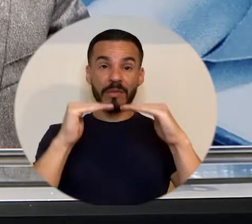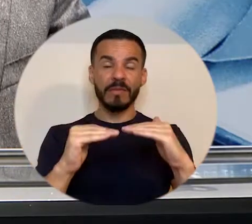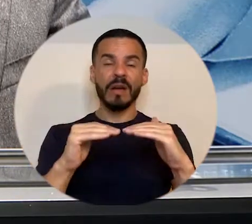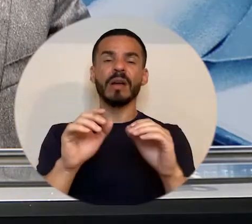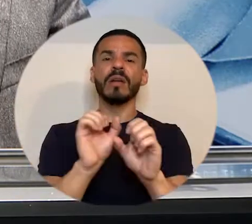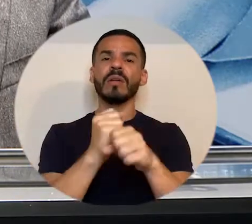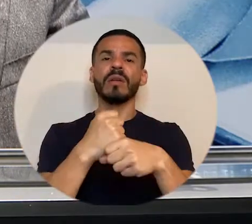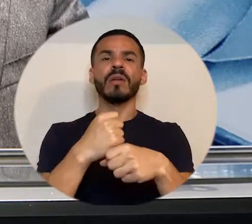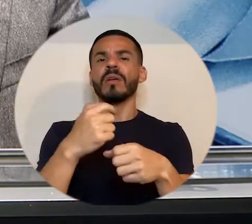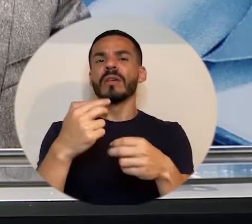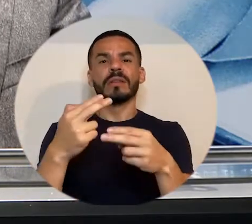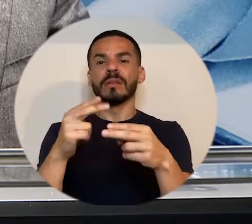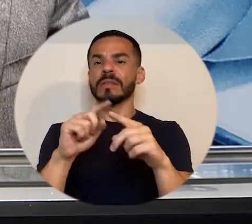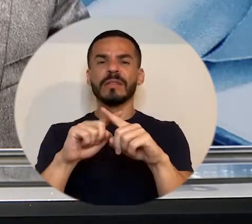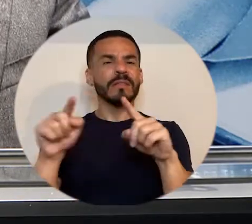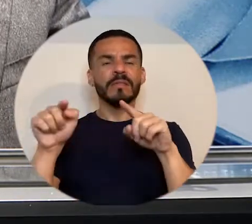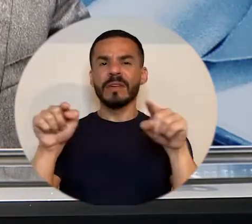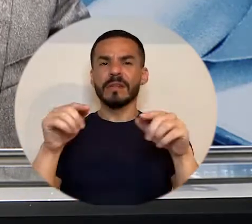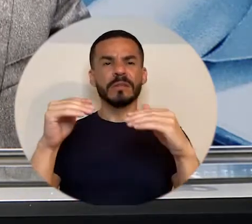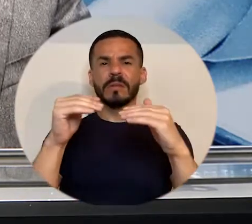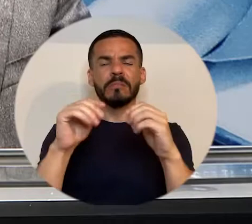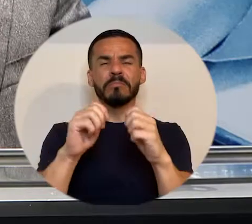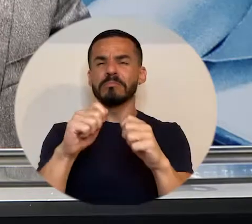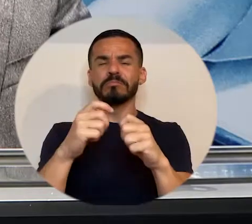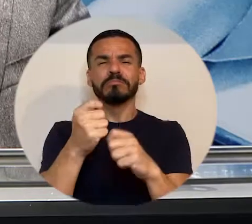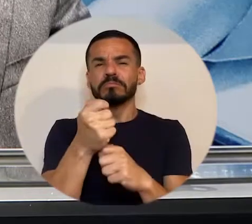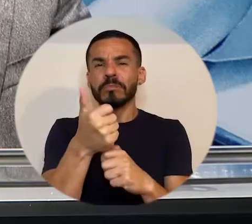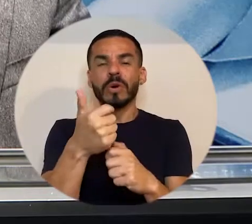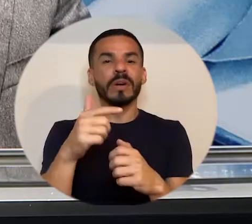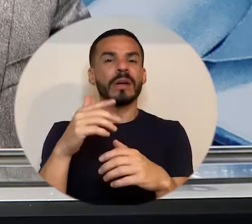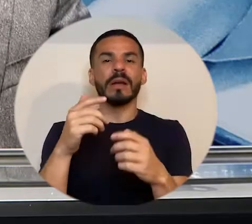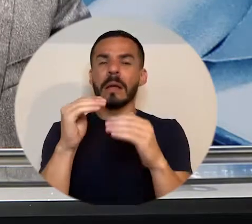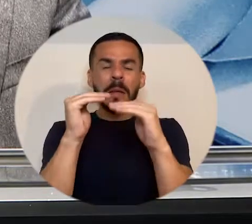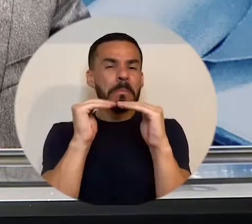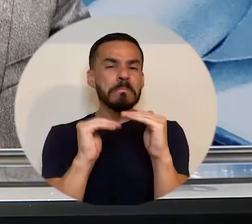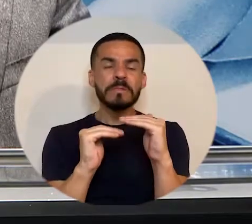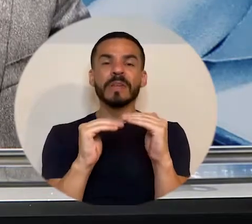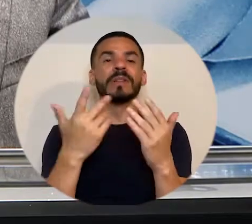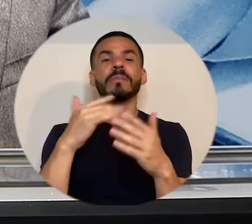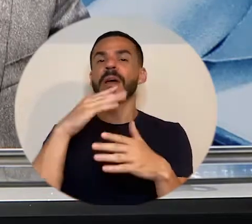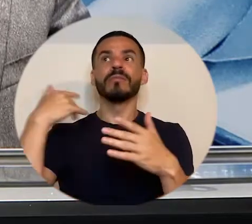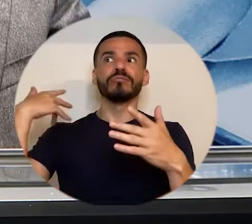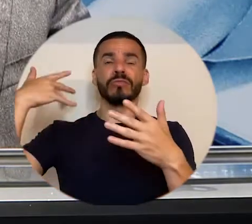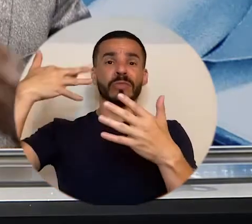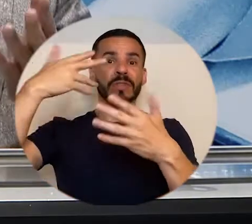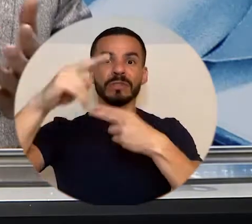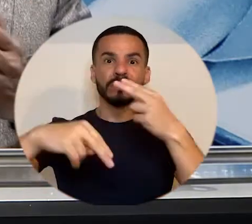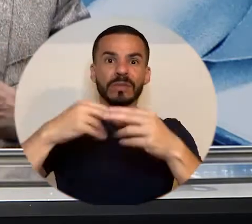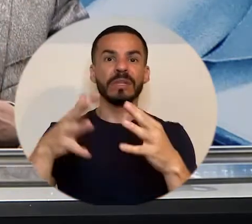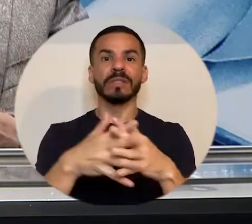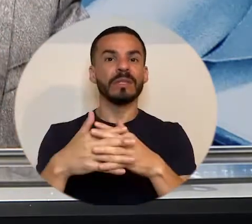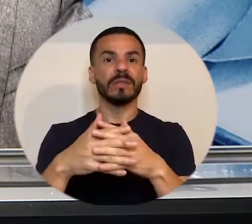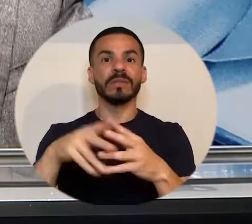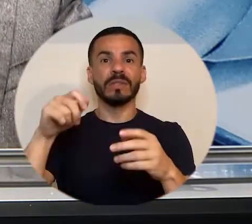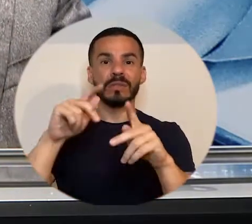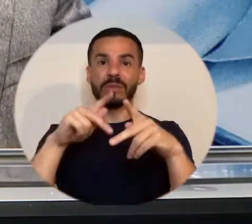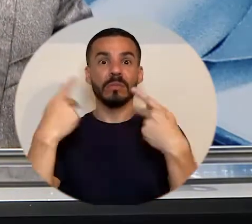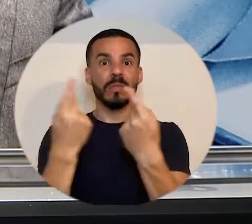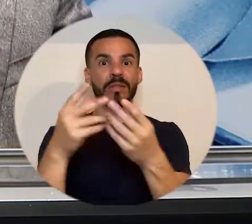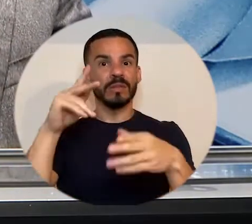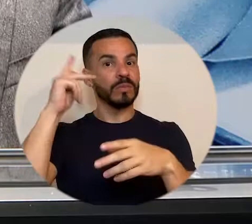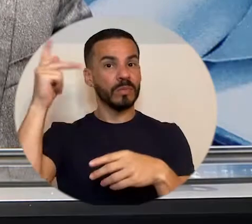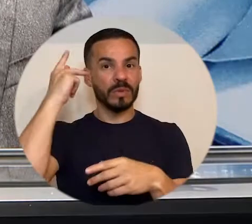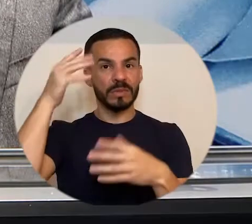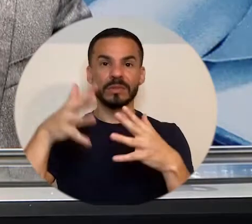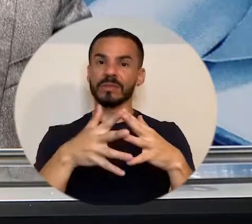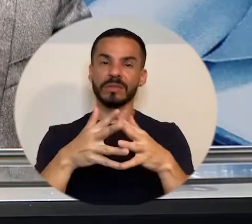lo hacen con muy poca diferencia, la menor diferencia de toda la historia de los Estados Unidos entre los partidos en la Cámara Baja.